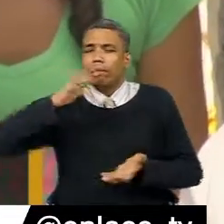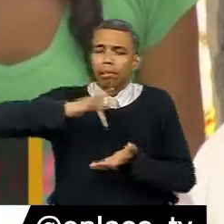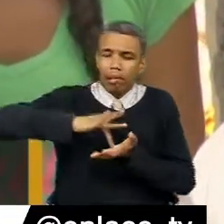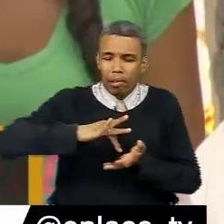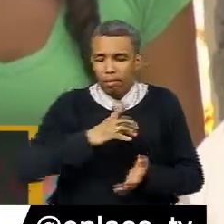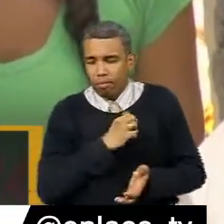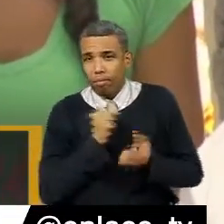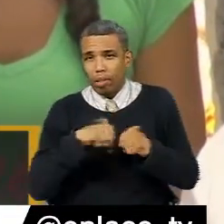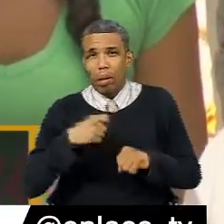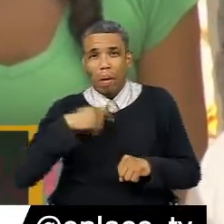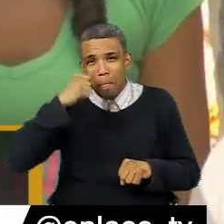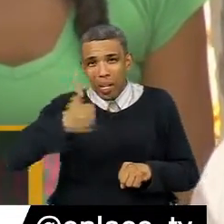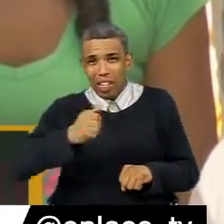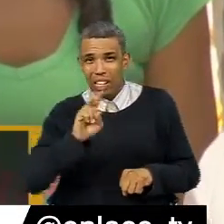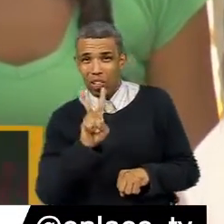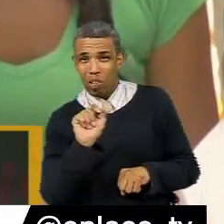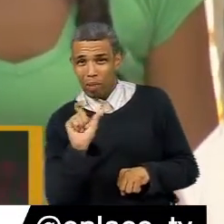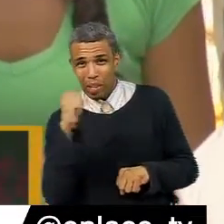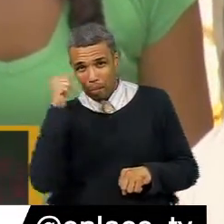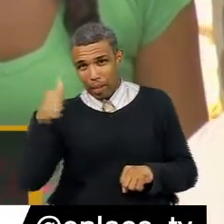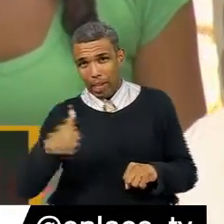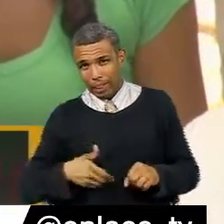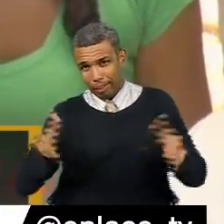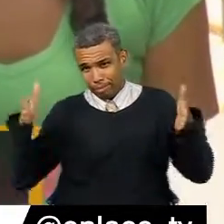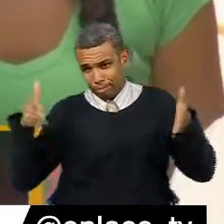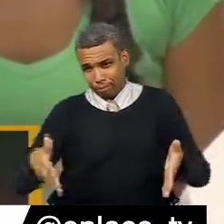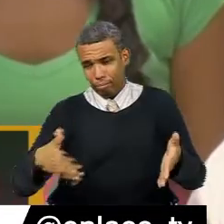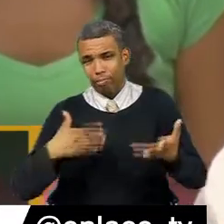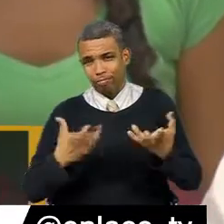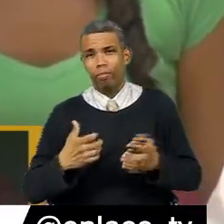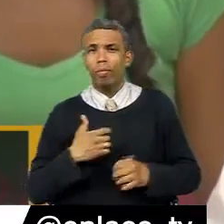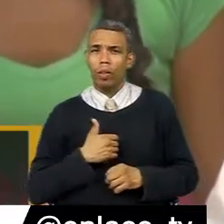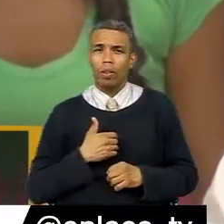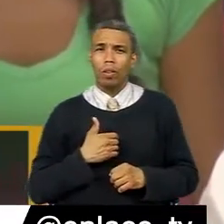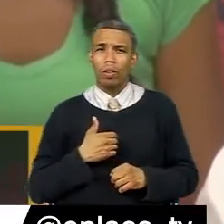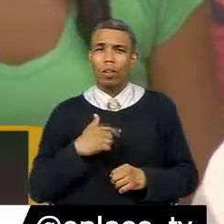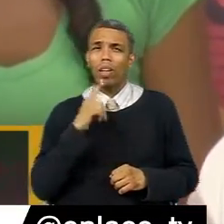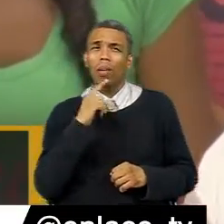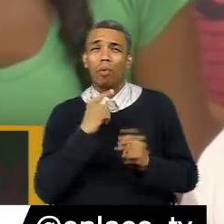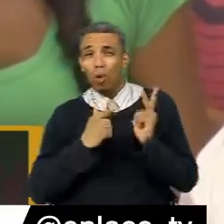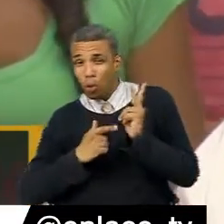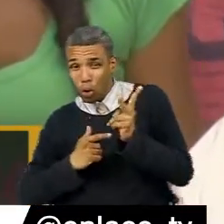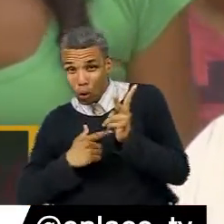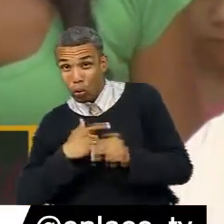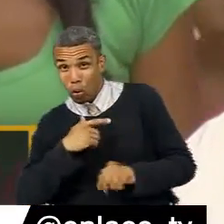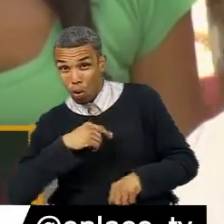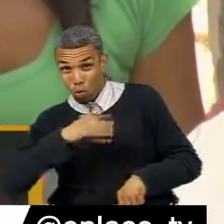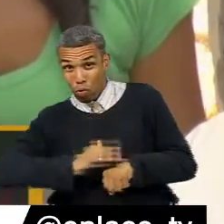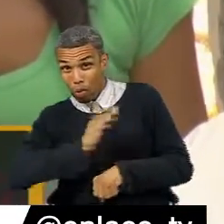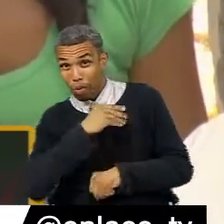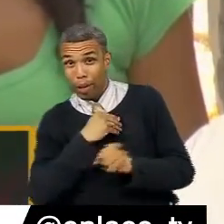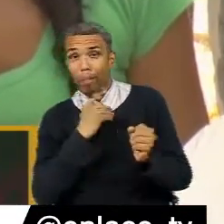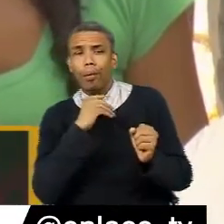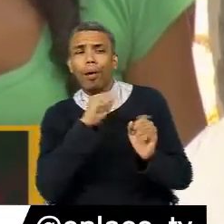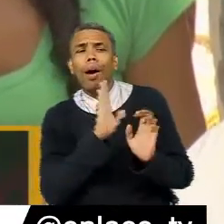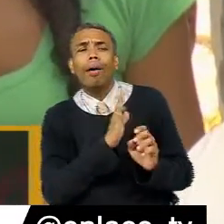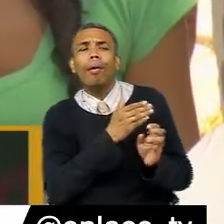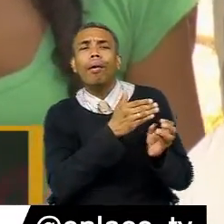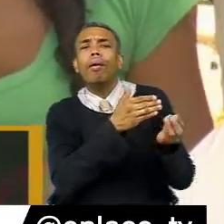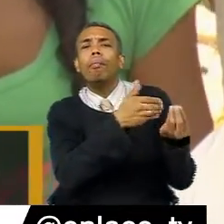será su entierro. Y yo quiero que haya justicia, o sea que por favor, que como son de la ley